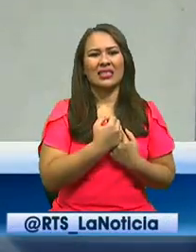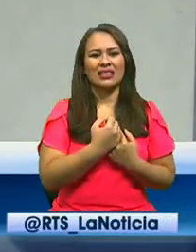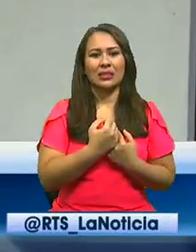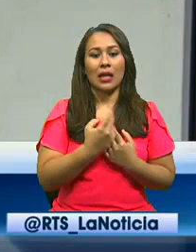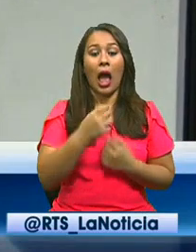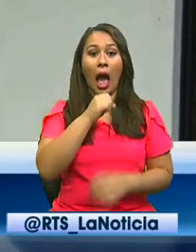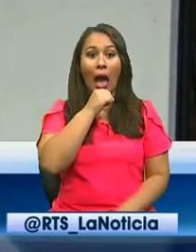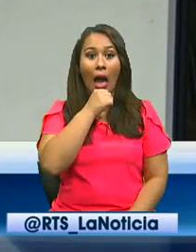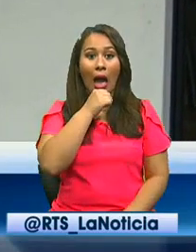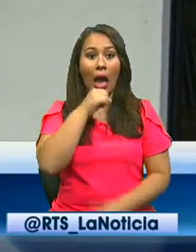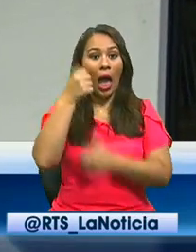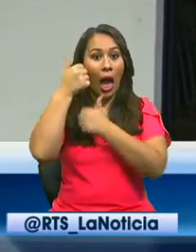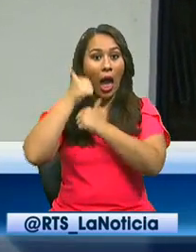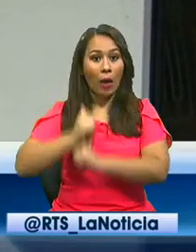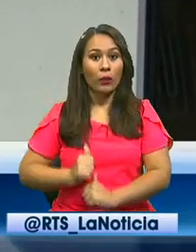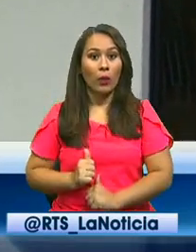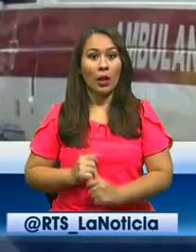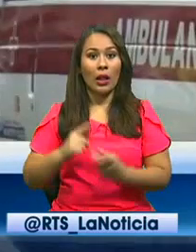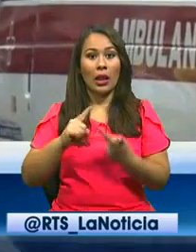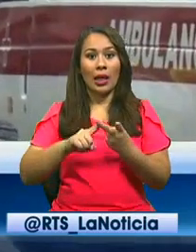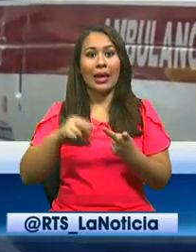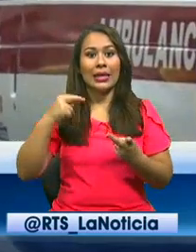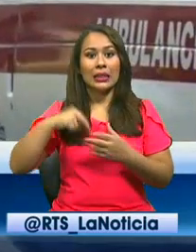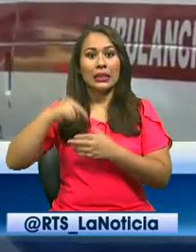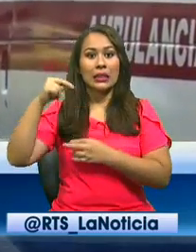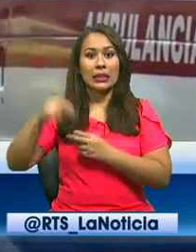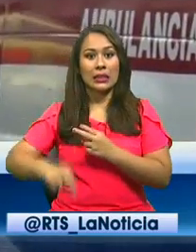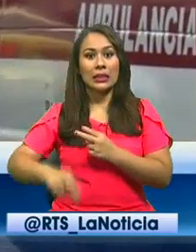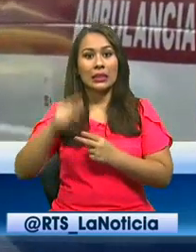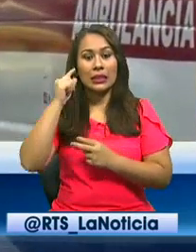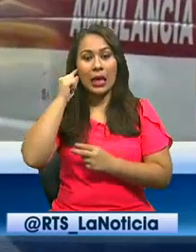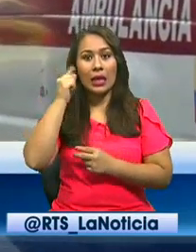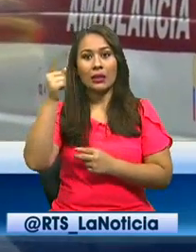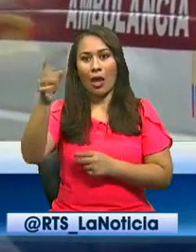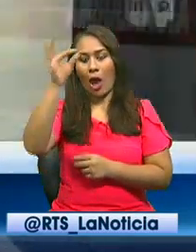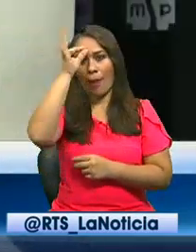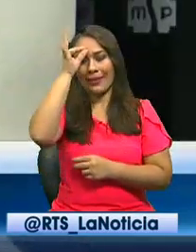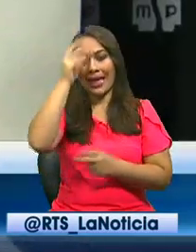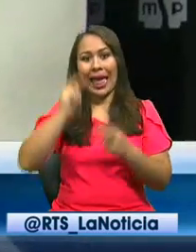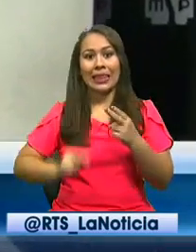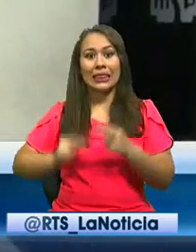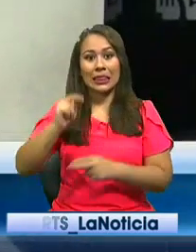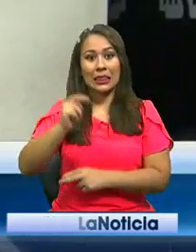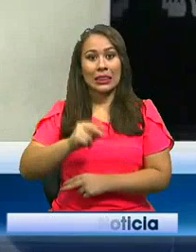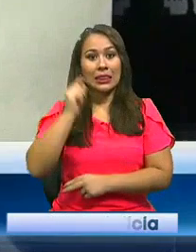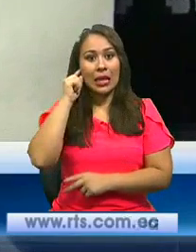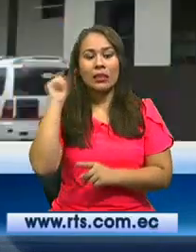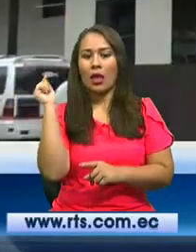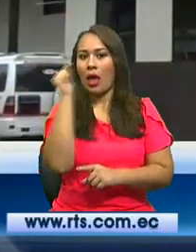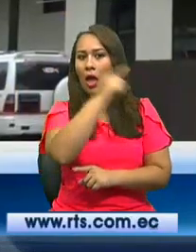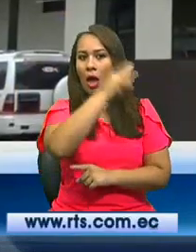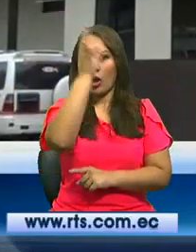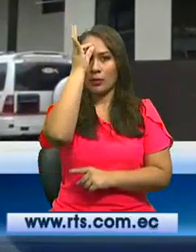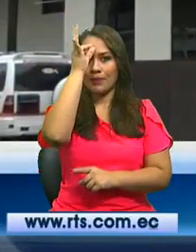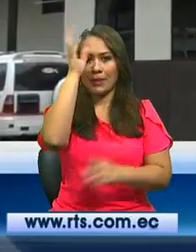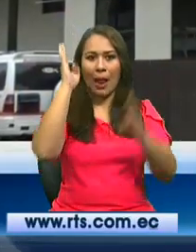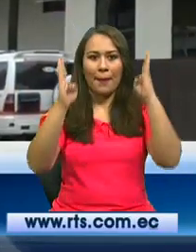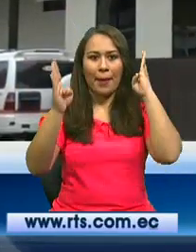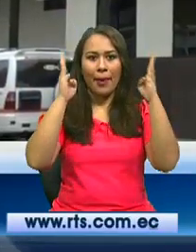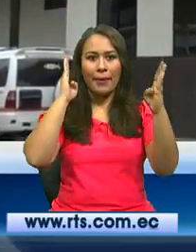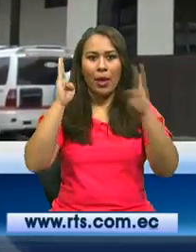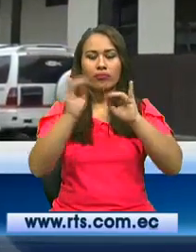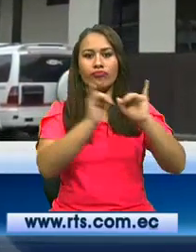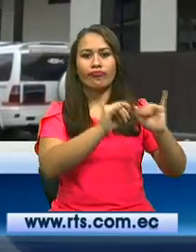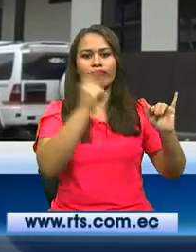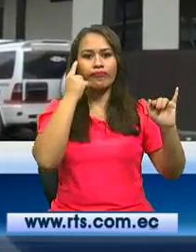Abuela y nieta fueron llevadas hasta el subcentro en Montalvo y se trasladó a la menor hasta el hospital Martín y Casa en Babahoyo, donde se recupera